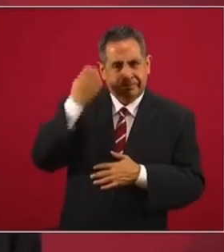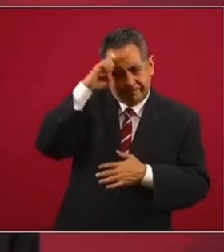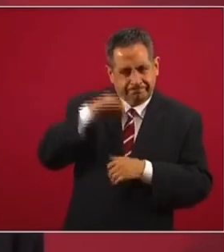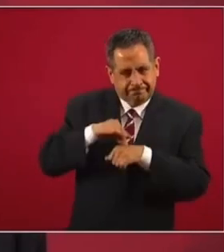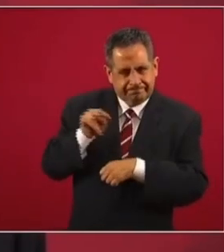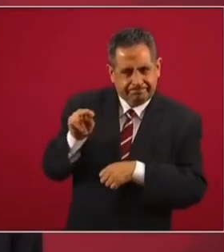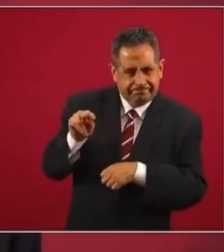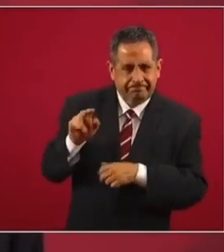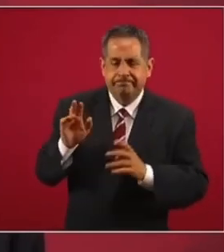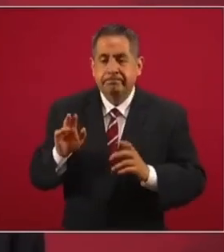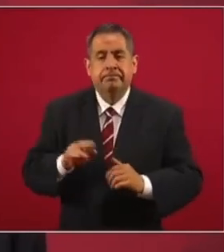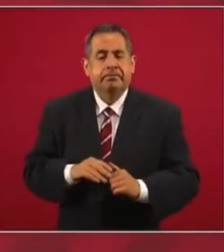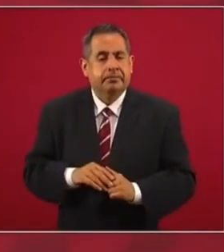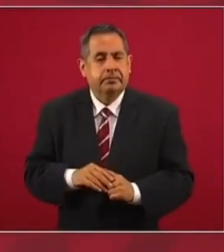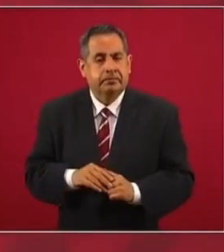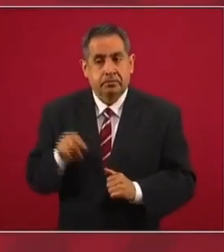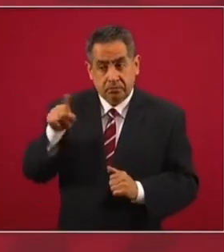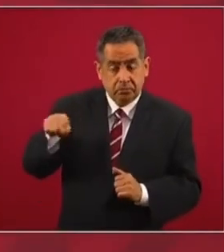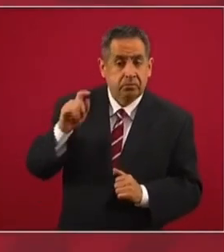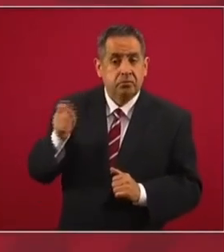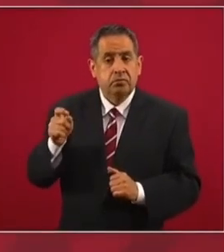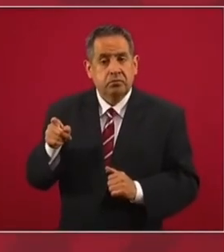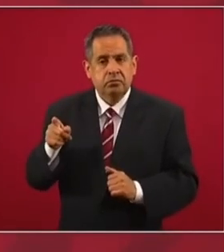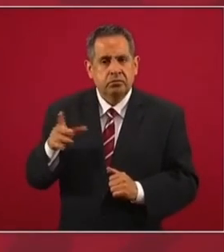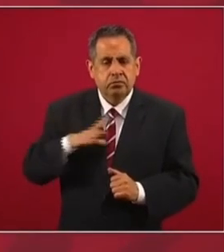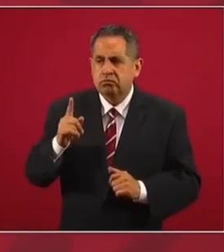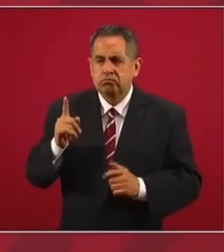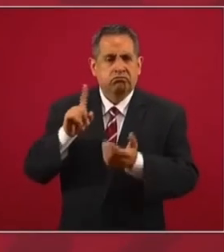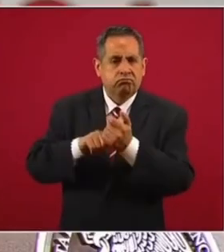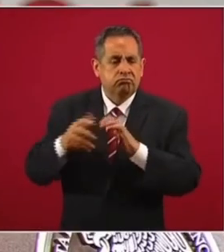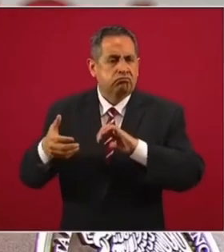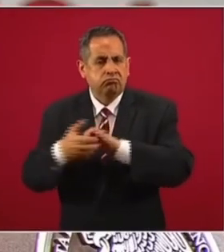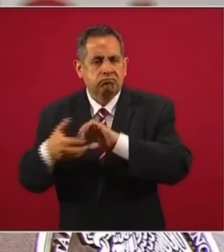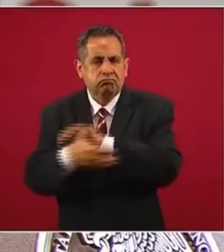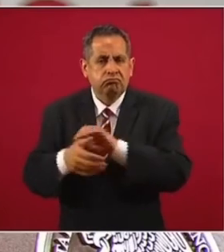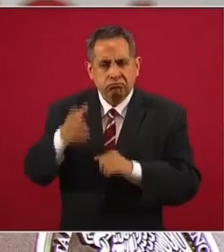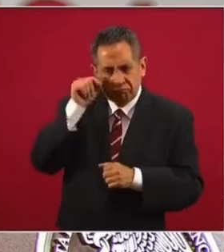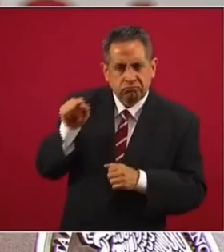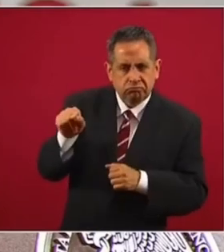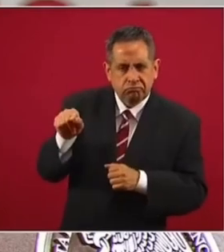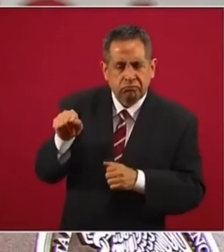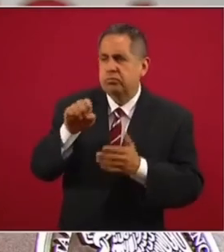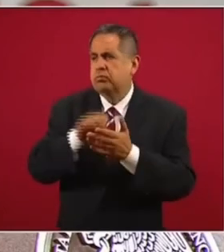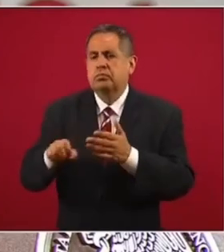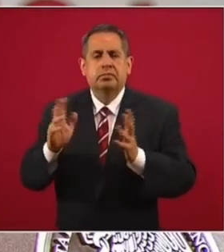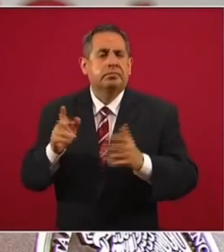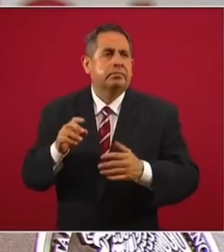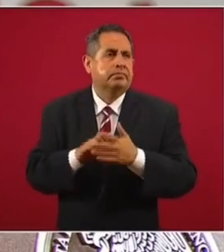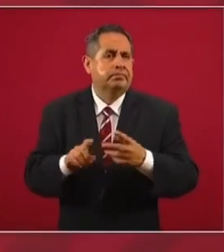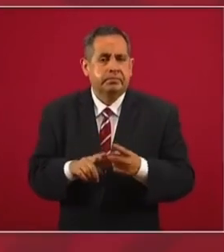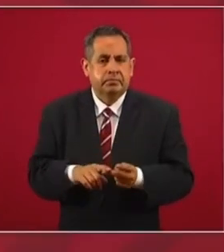experiencia, han llegado a tener acuerdos. Por ejemplo,